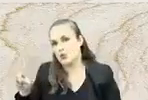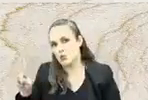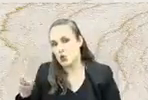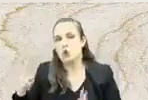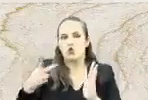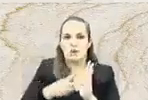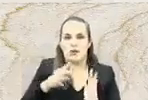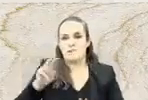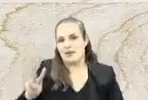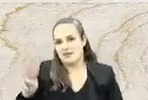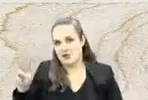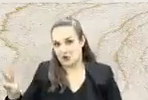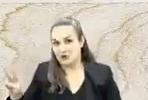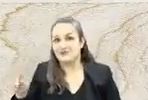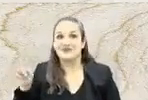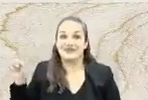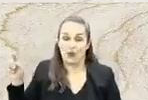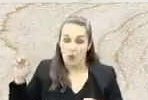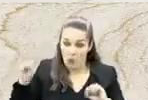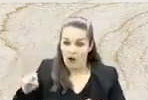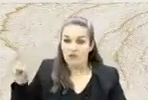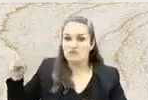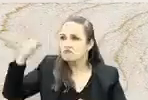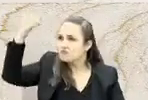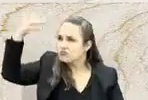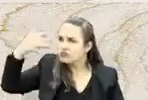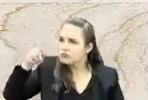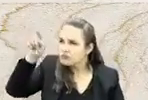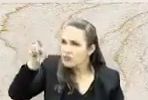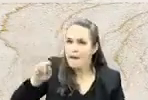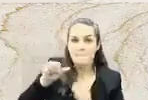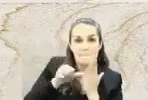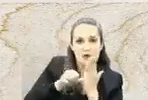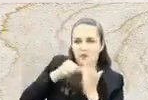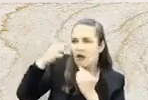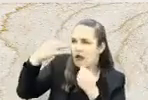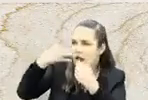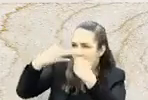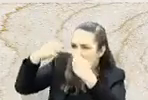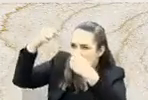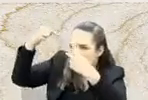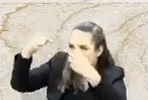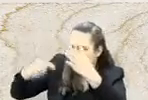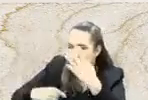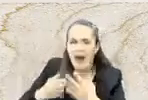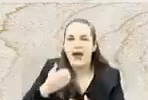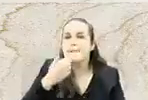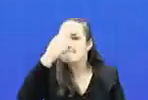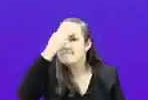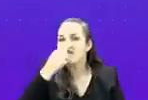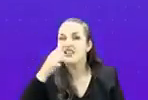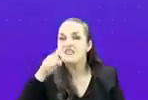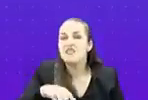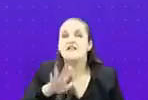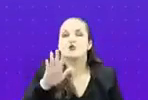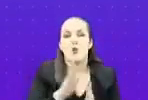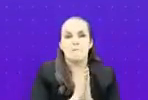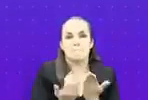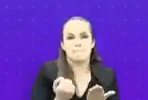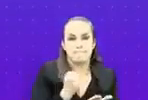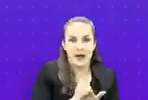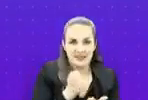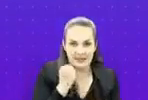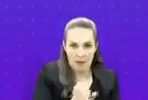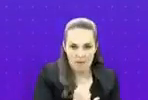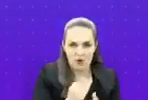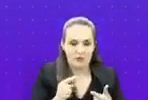2021-2022 y luego convocatoria, en donde se va a desplegar un documento PDF con algunos requisitos como fotocopia del pasaporte, fotocopia